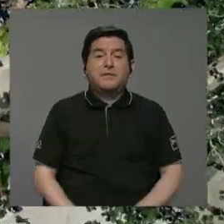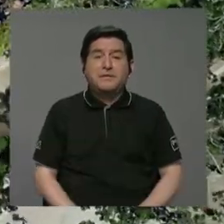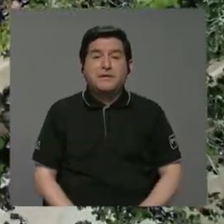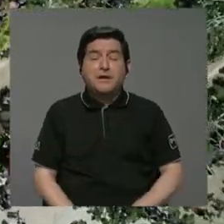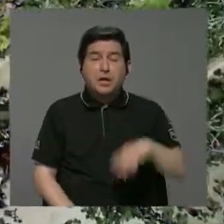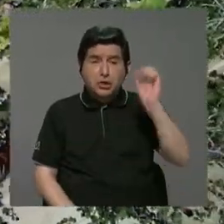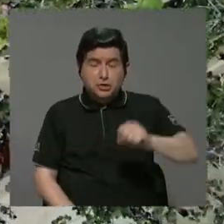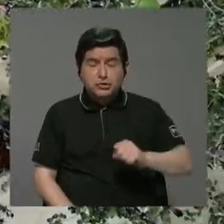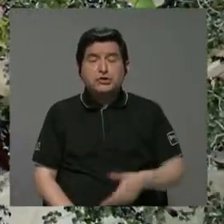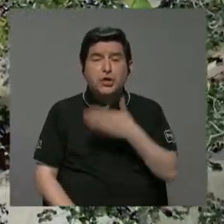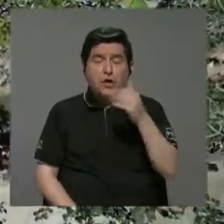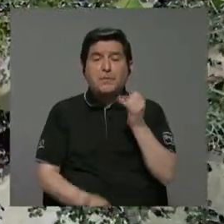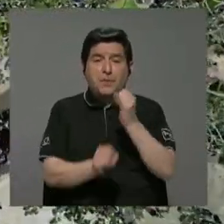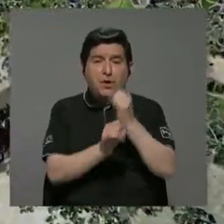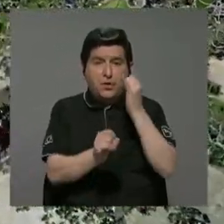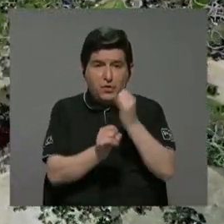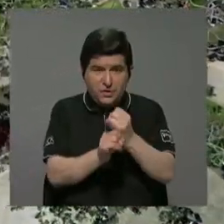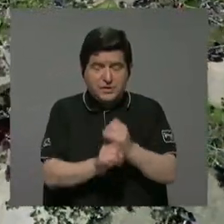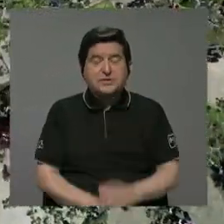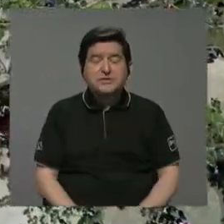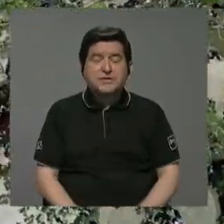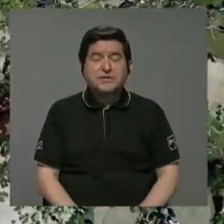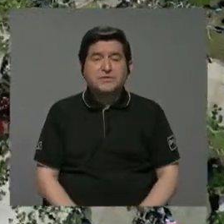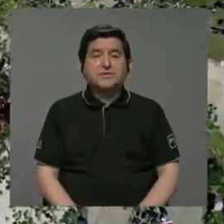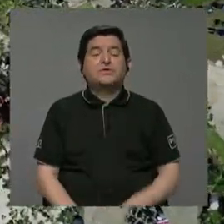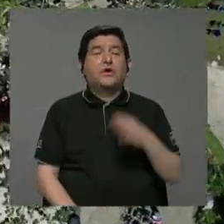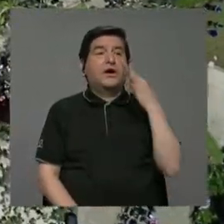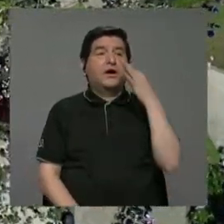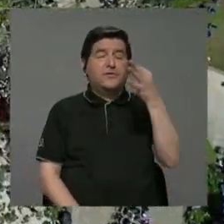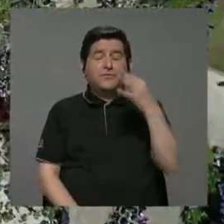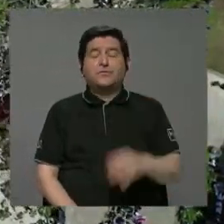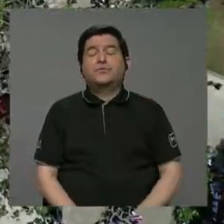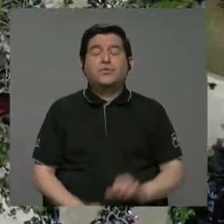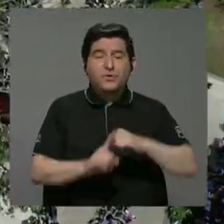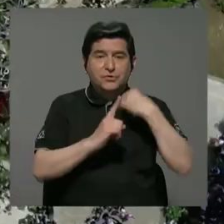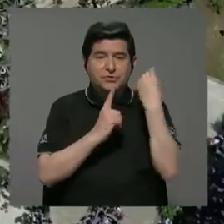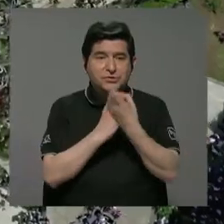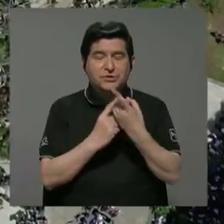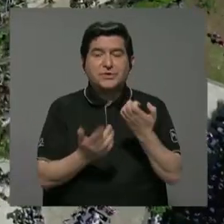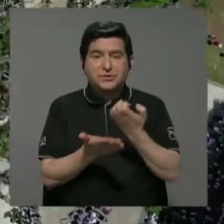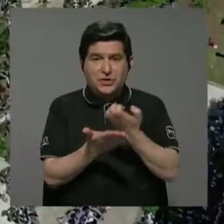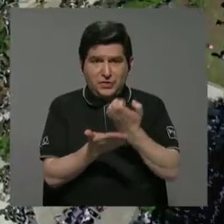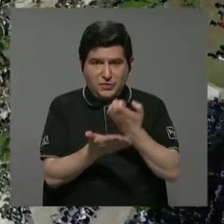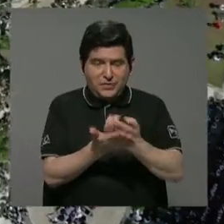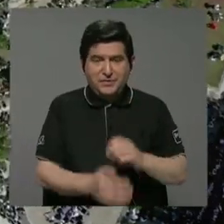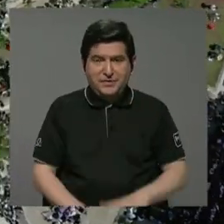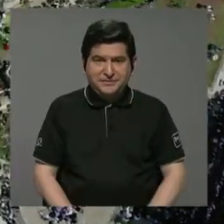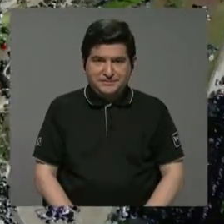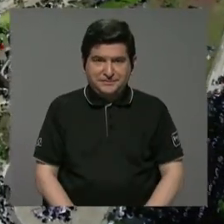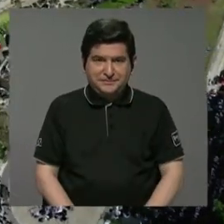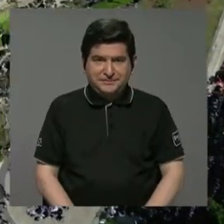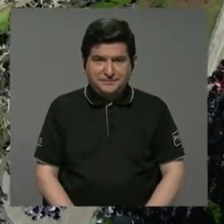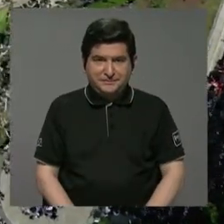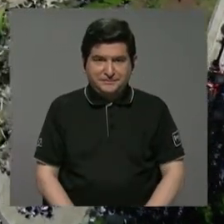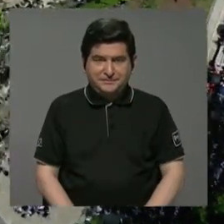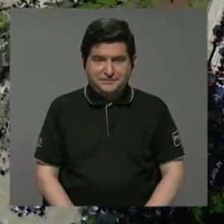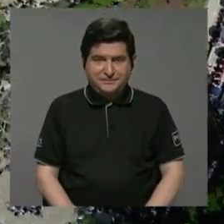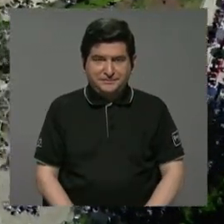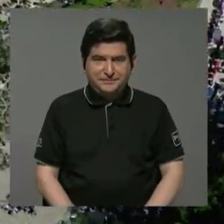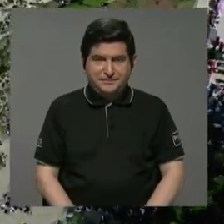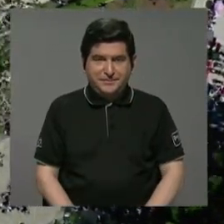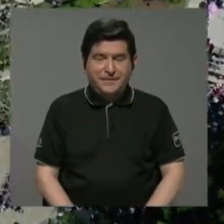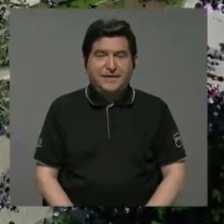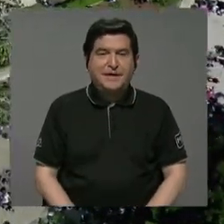adelante, tener mejores situaciones, situación económica hacia futuro, desarrollarnos integralmente. Entonces, bueno, en